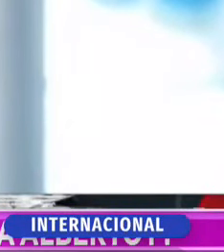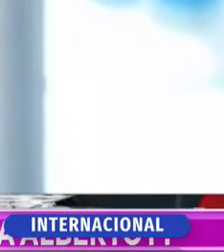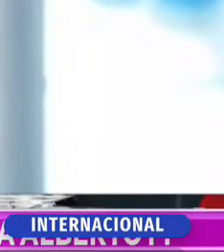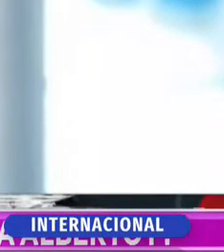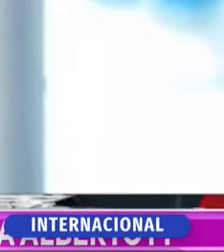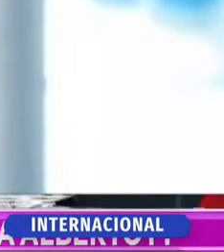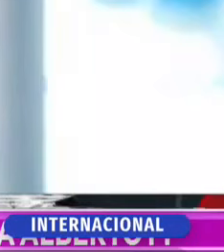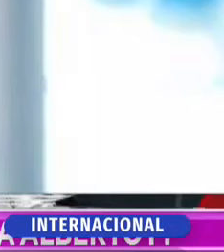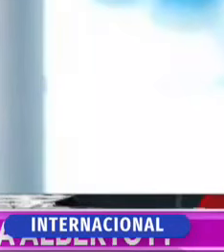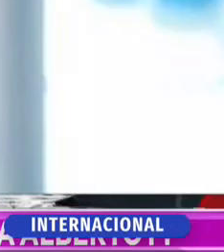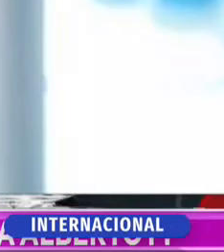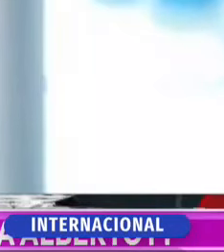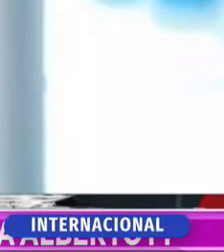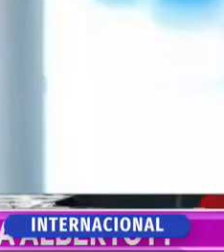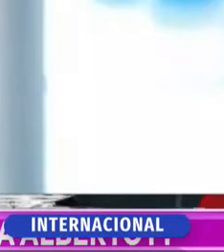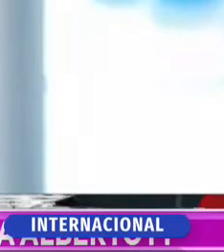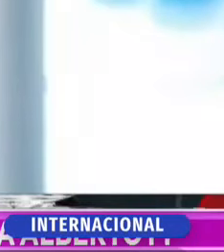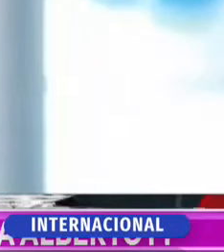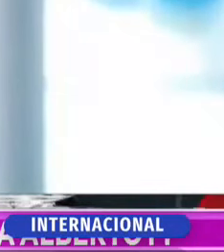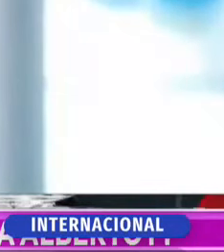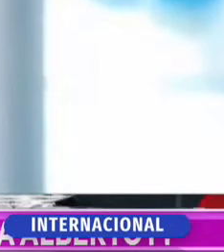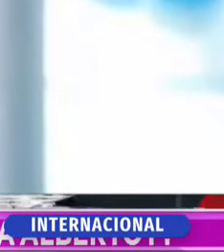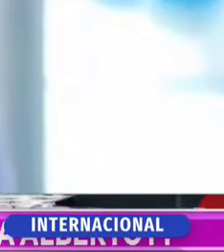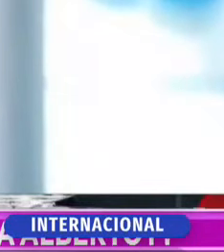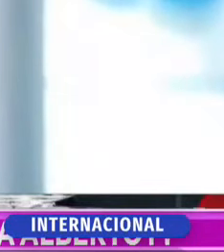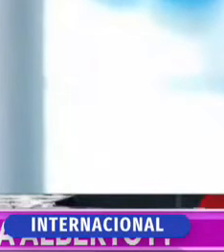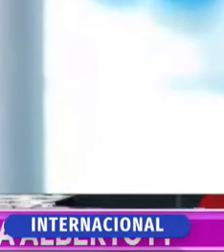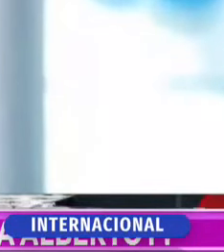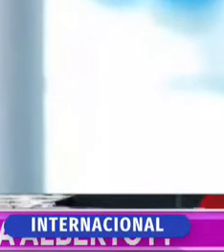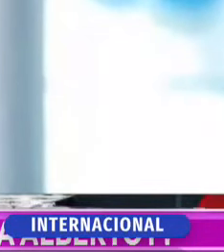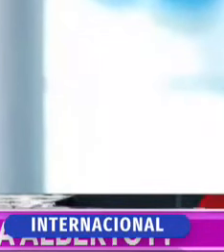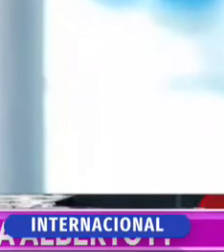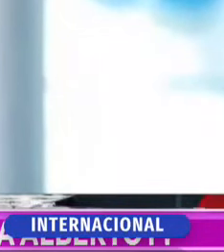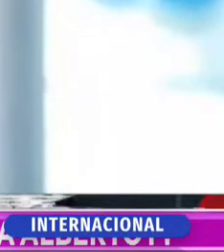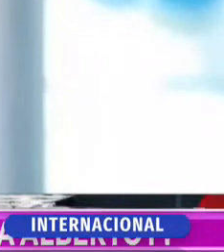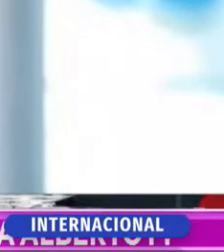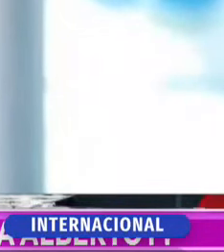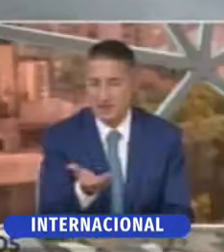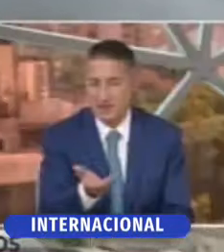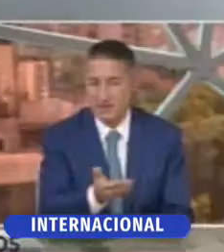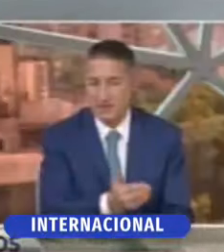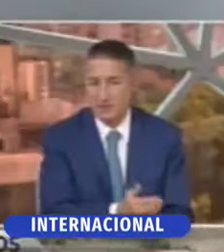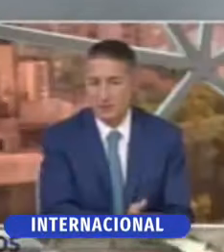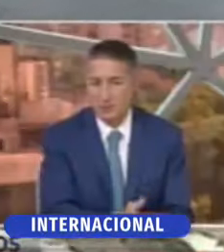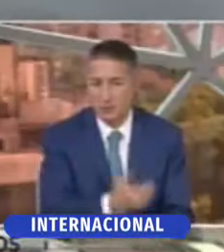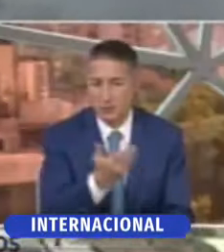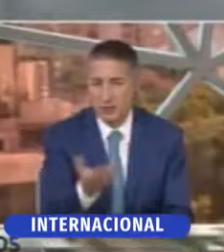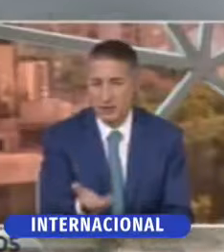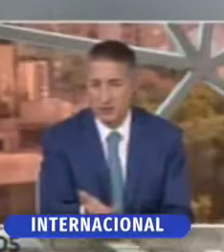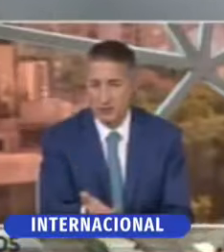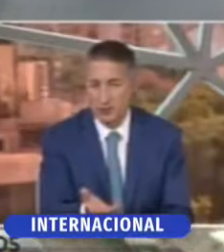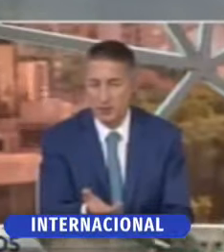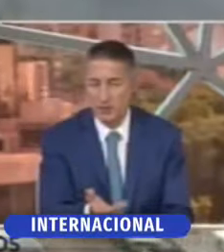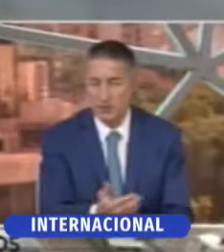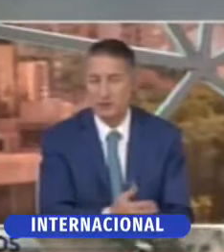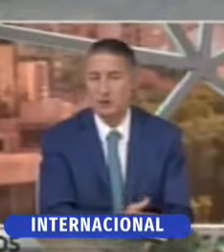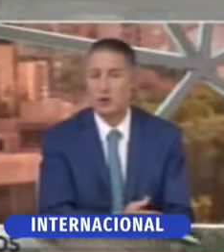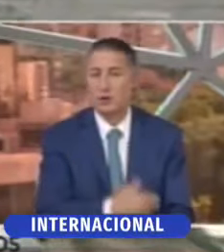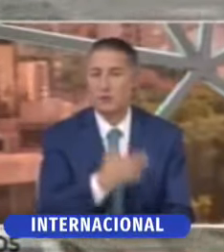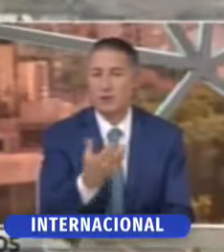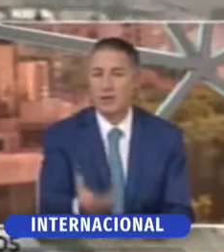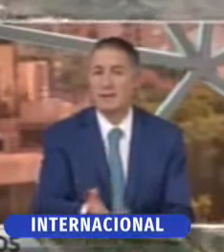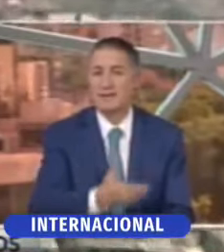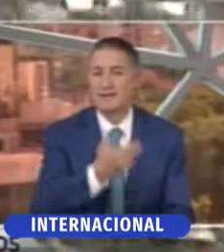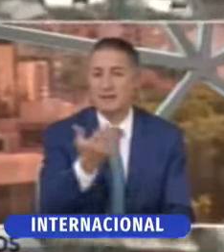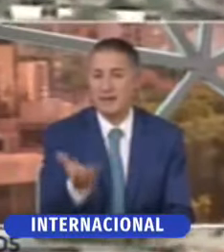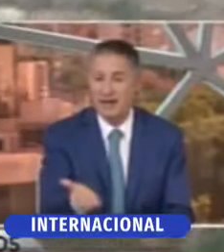aseguró que no lamenta la muerte que tampoco desea que descanse en paz porque fue un hombre que le hizo mucho daño a su país y que se dedicó a la farándula en momentos en